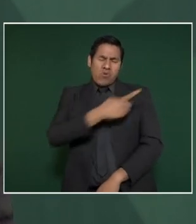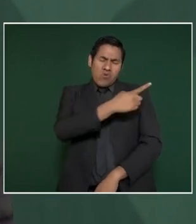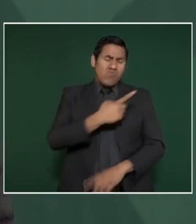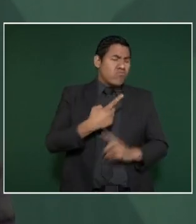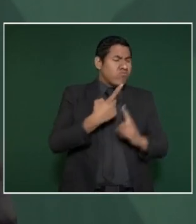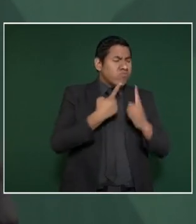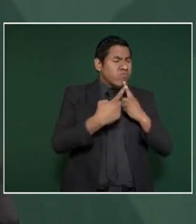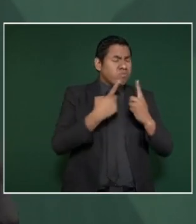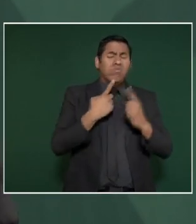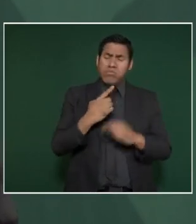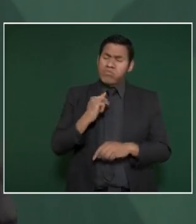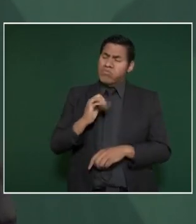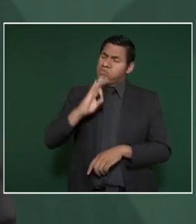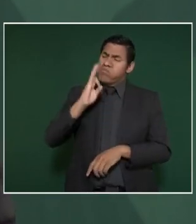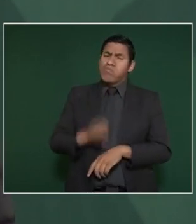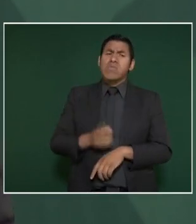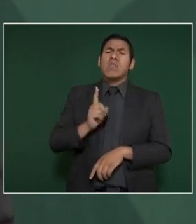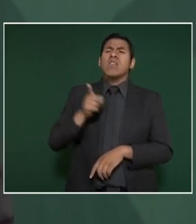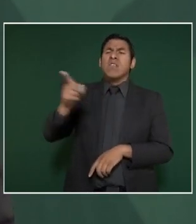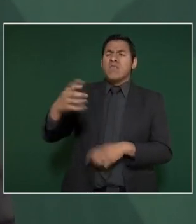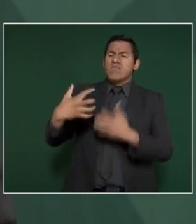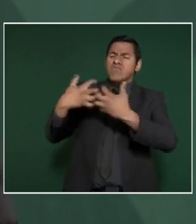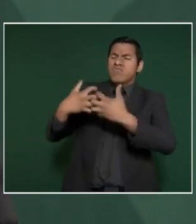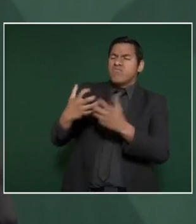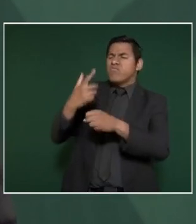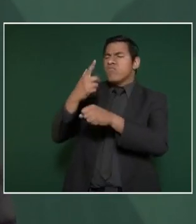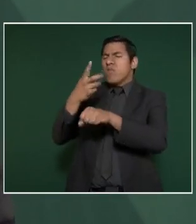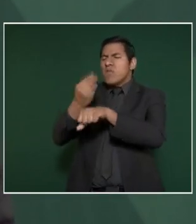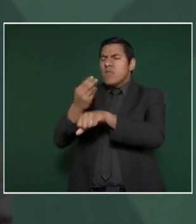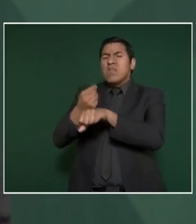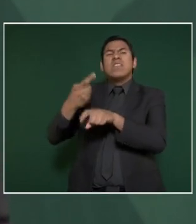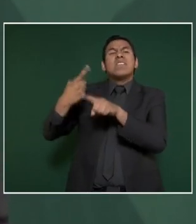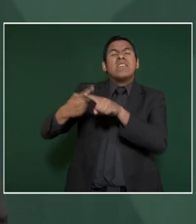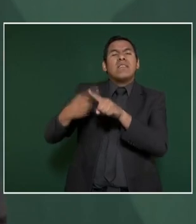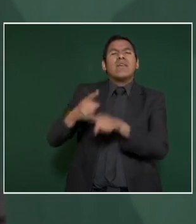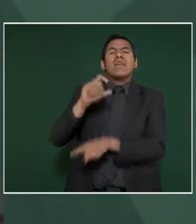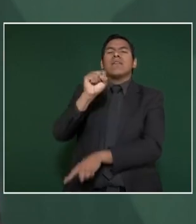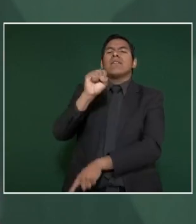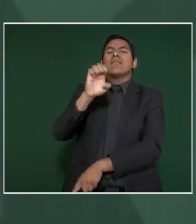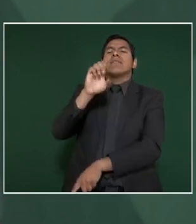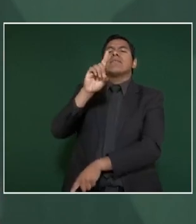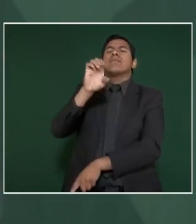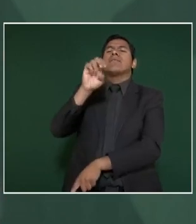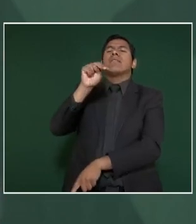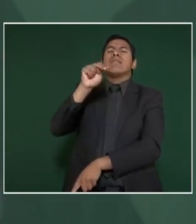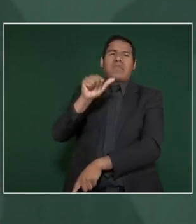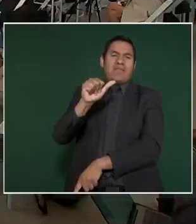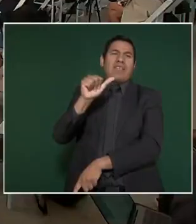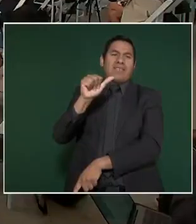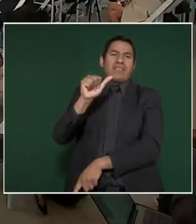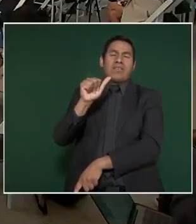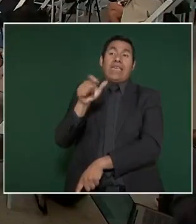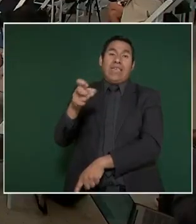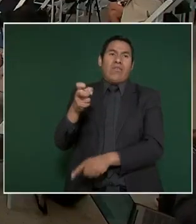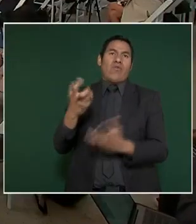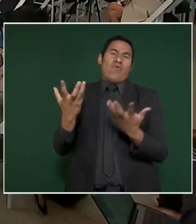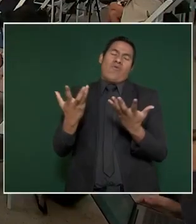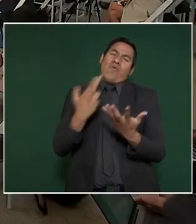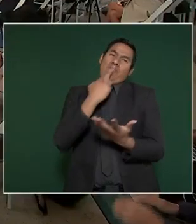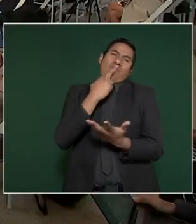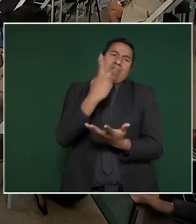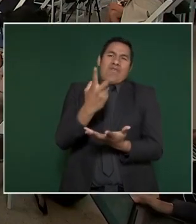eh la planta la realizará la Sedena y esto nos va a ayudar a que sea incluso todavía más